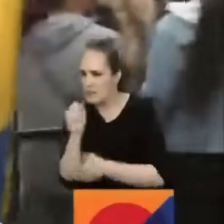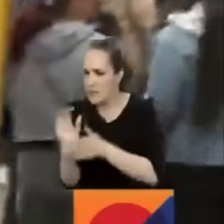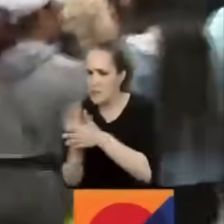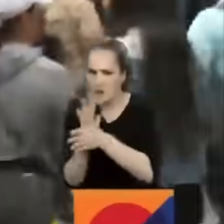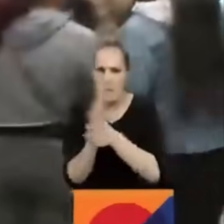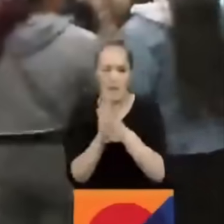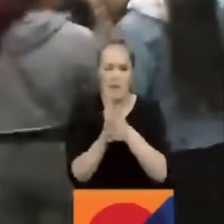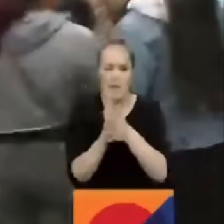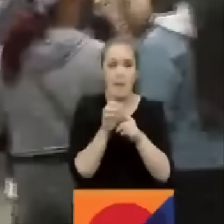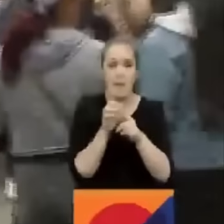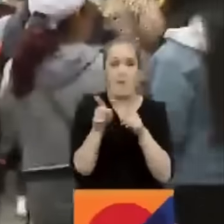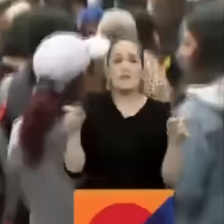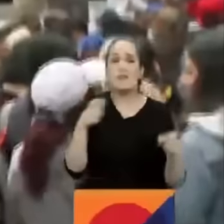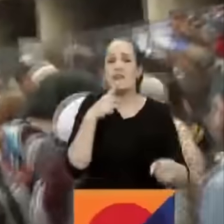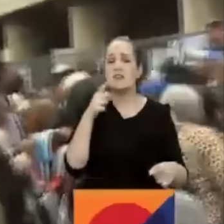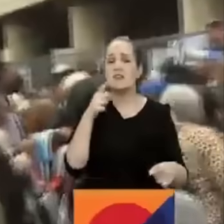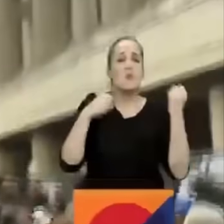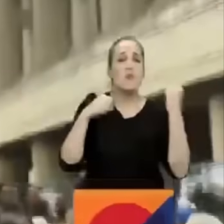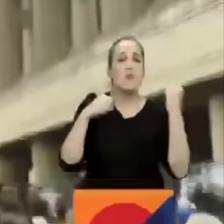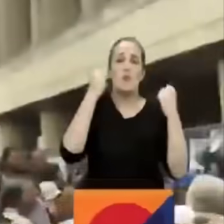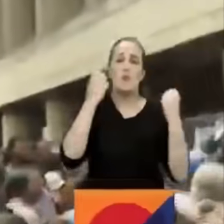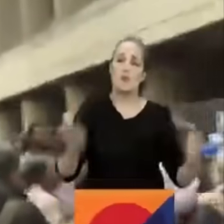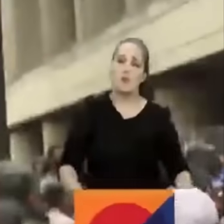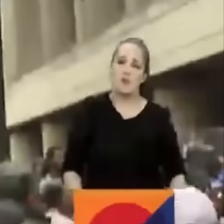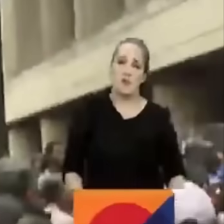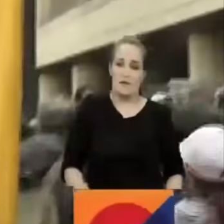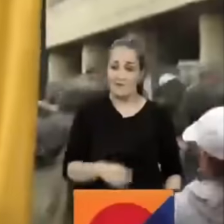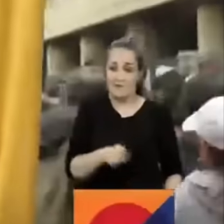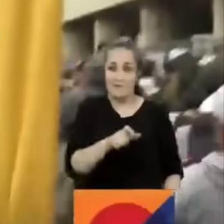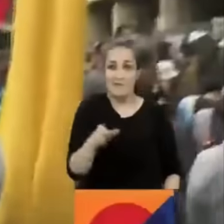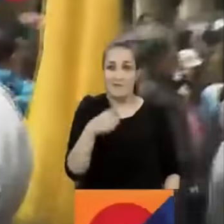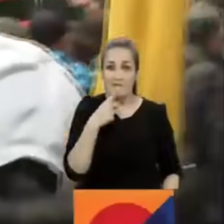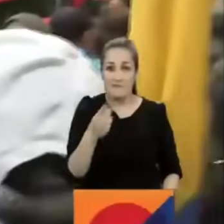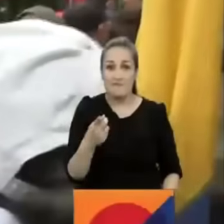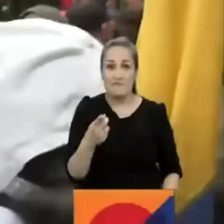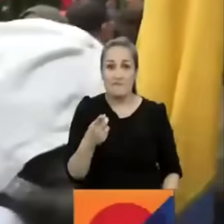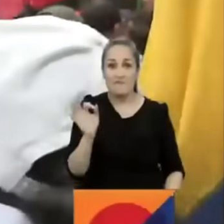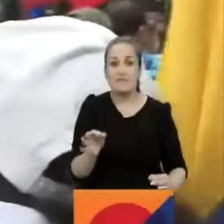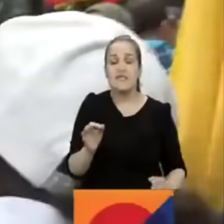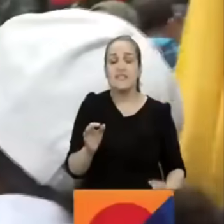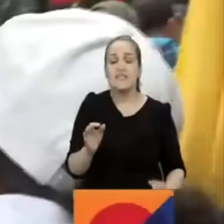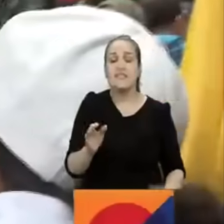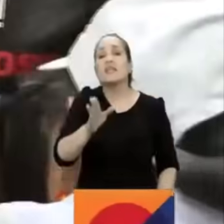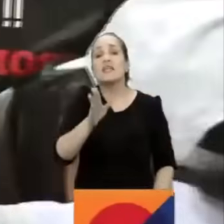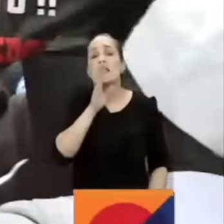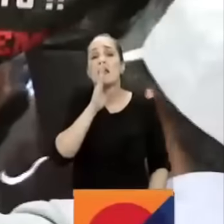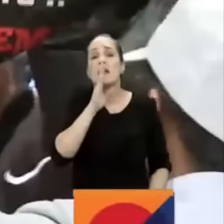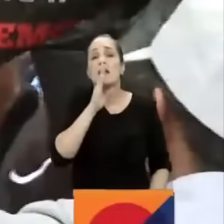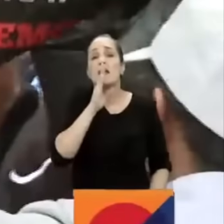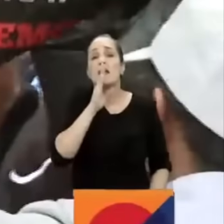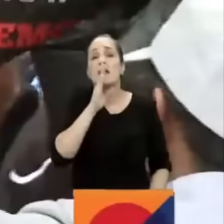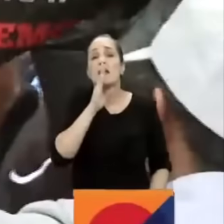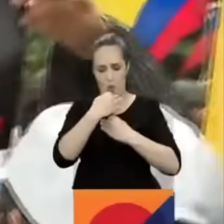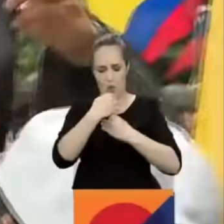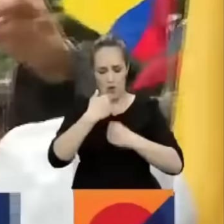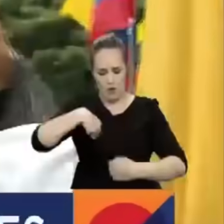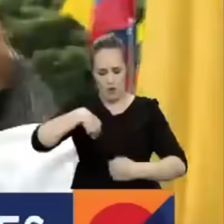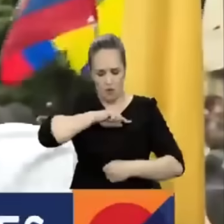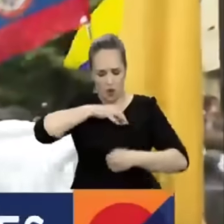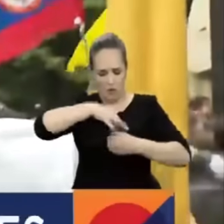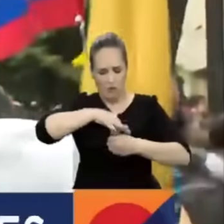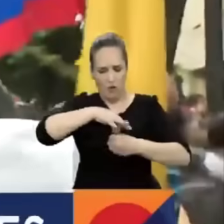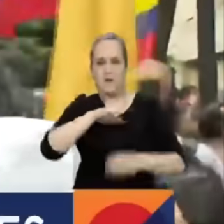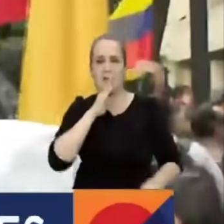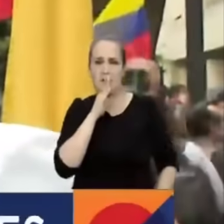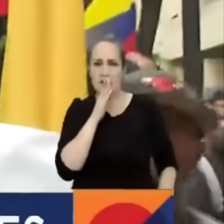es que la gente está preocupada sobre quién va a proteger el voto popular. La gente